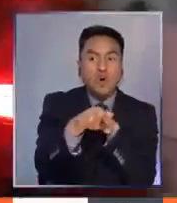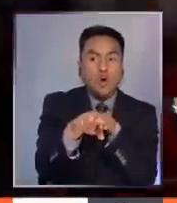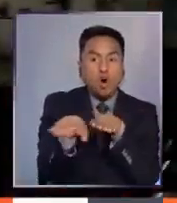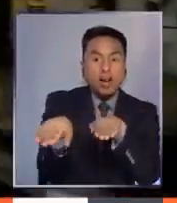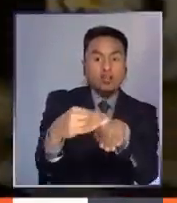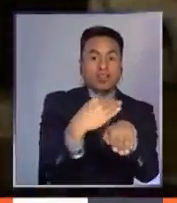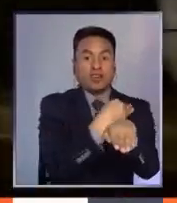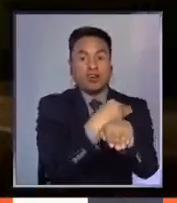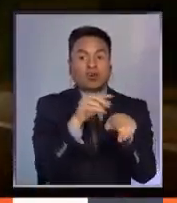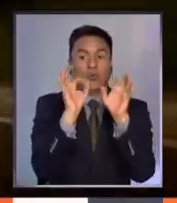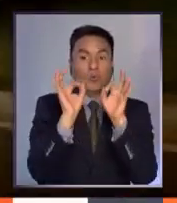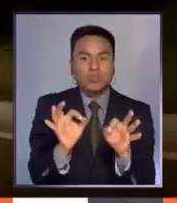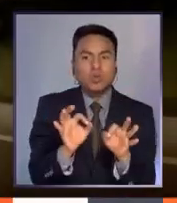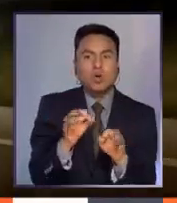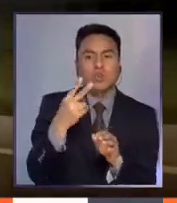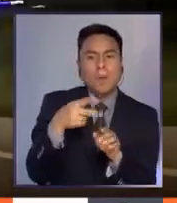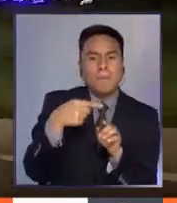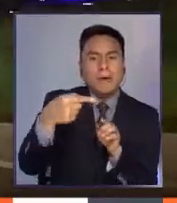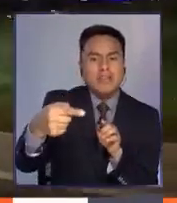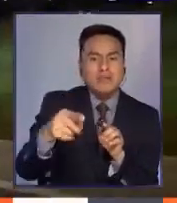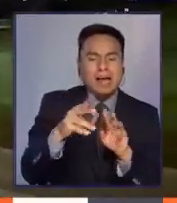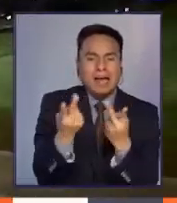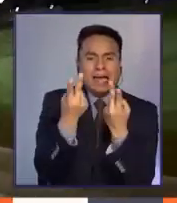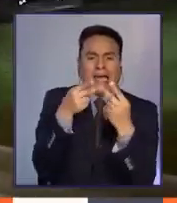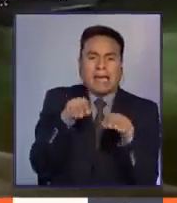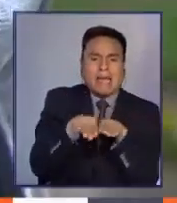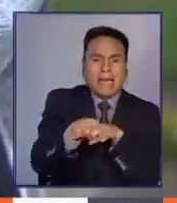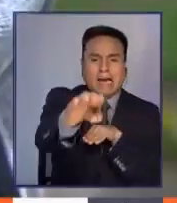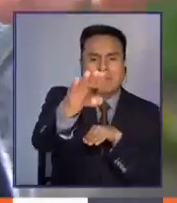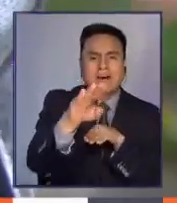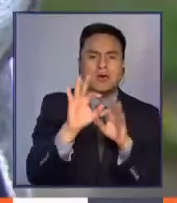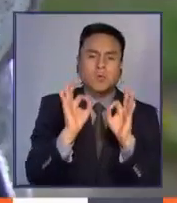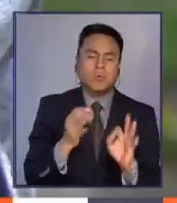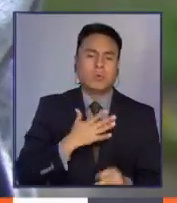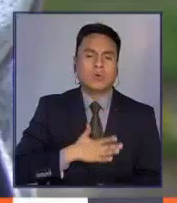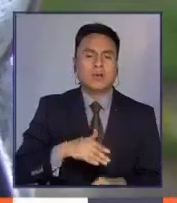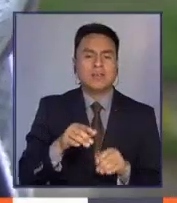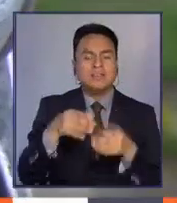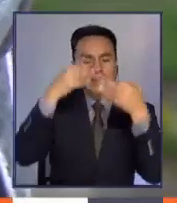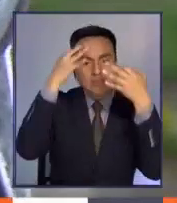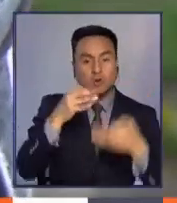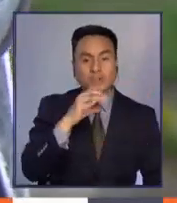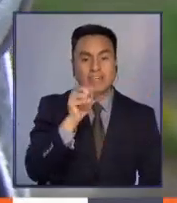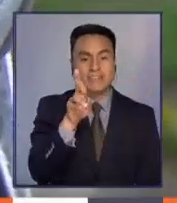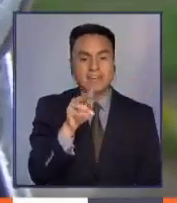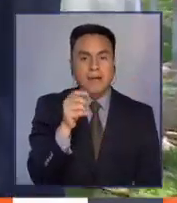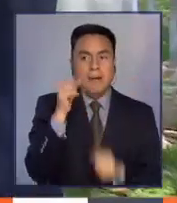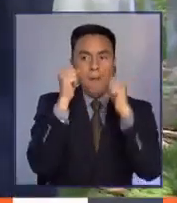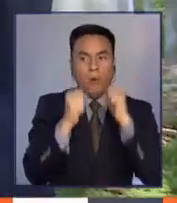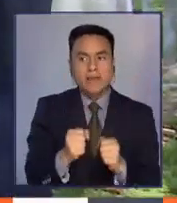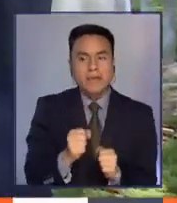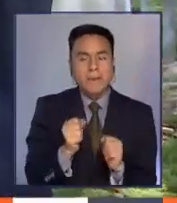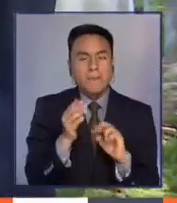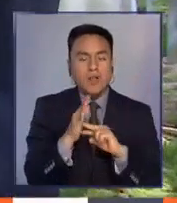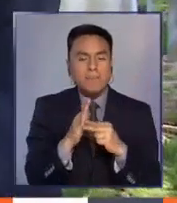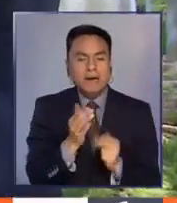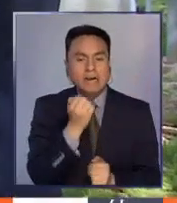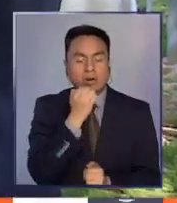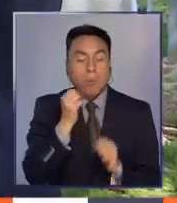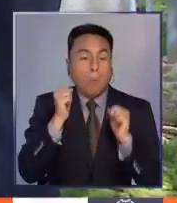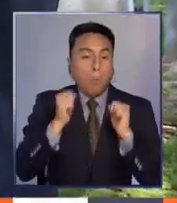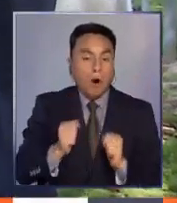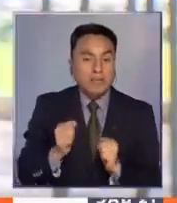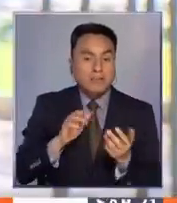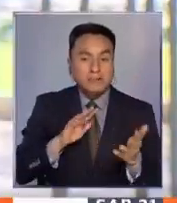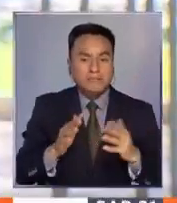retrocedió, lo que dejó un par de metros para poder escapar del lugar. La decisión de César pudo haber sido un terrible error.